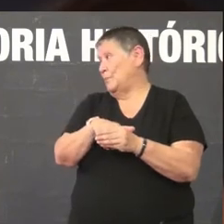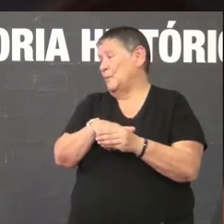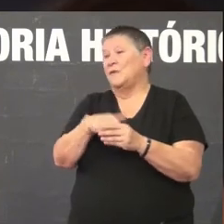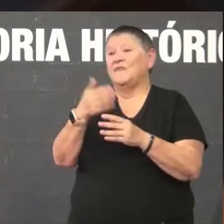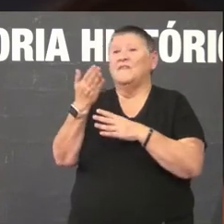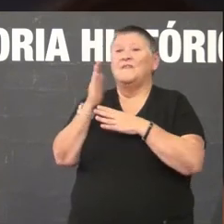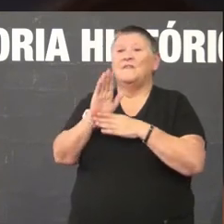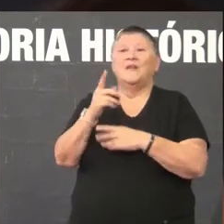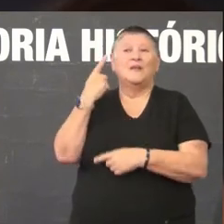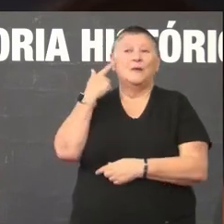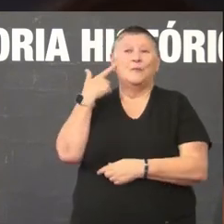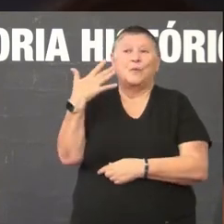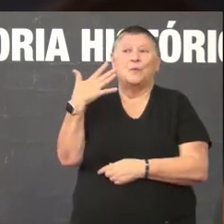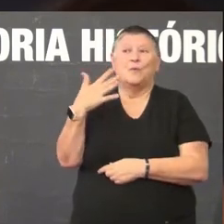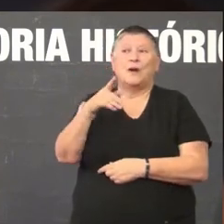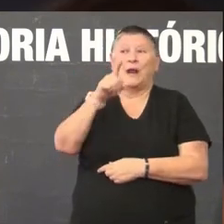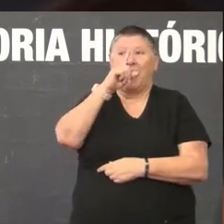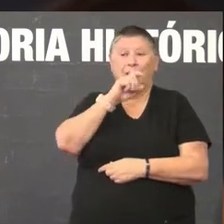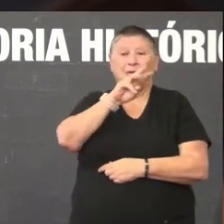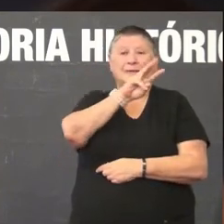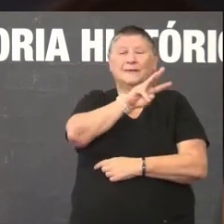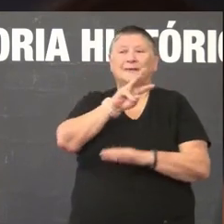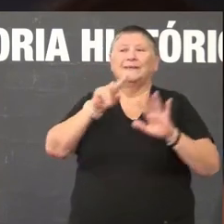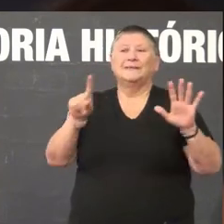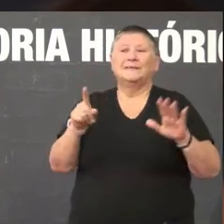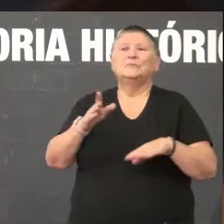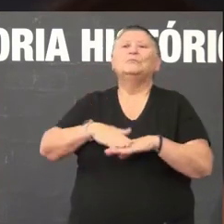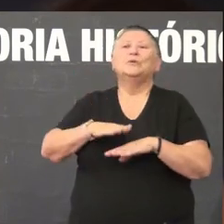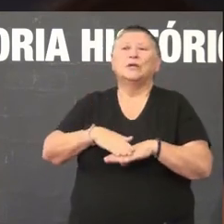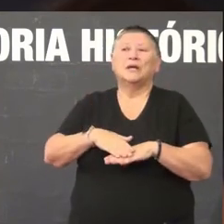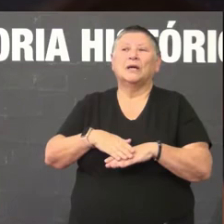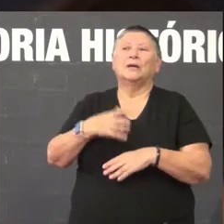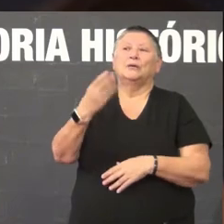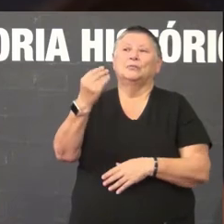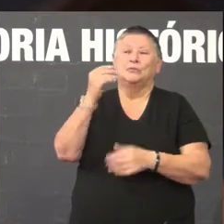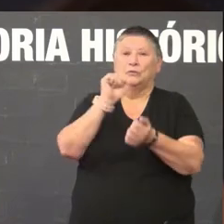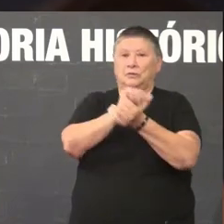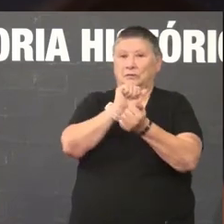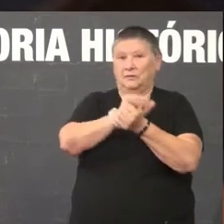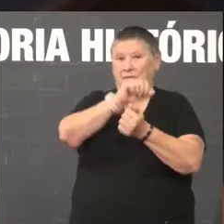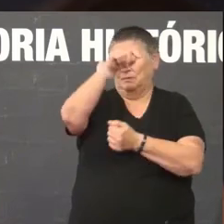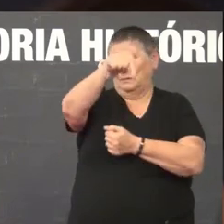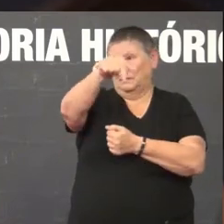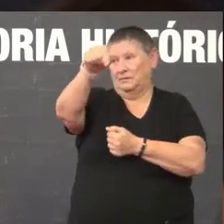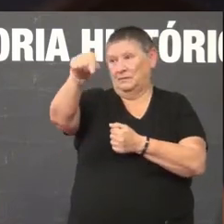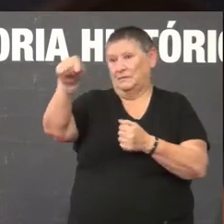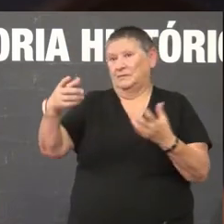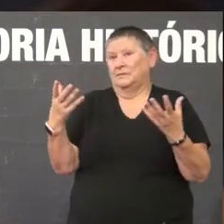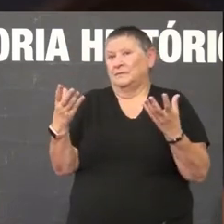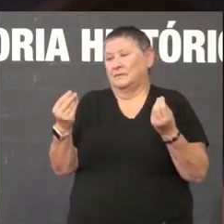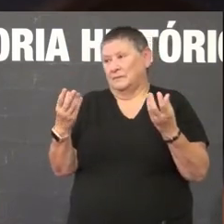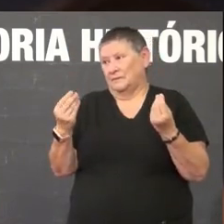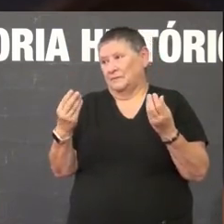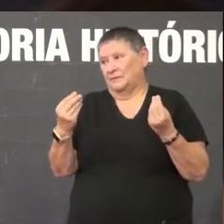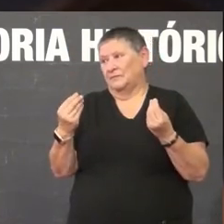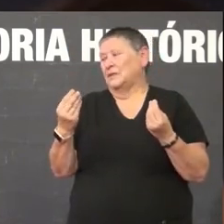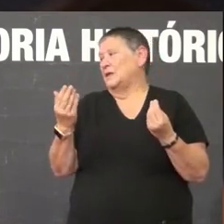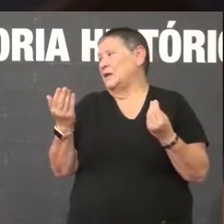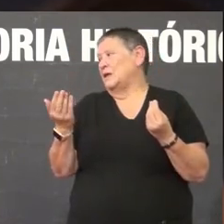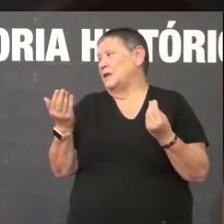Popular no ano 36, é porque había un mogollón de presos nos cárceres e, por tanto, era imprescindible